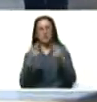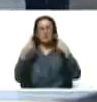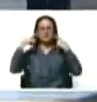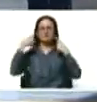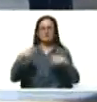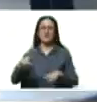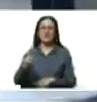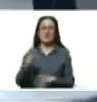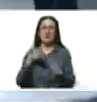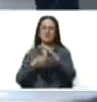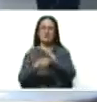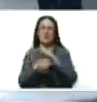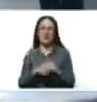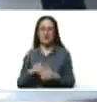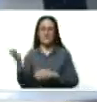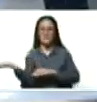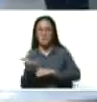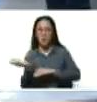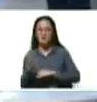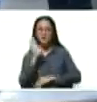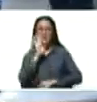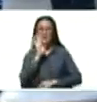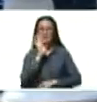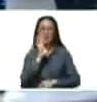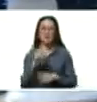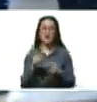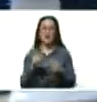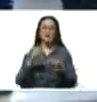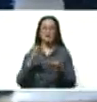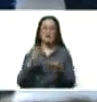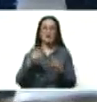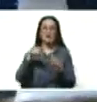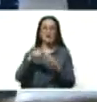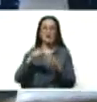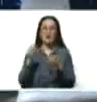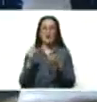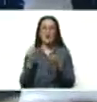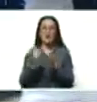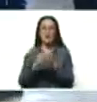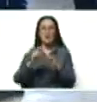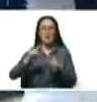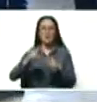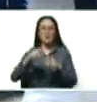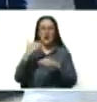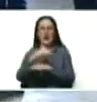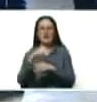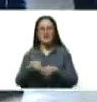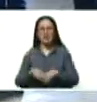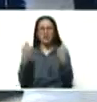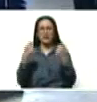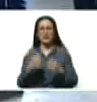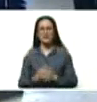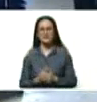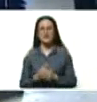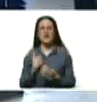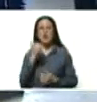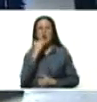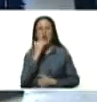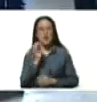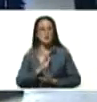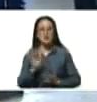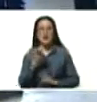entrada. Monte, basura, hueco, eso no puede ser. Ya le he hecho el reclamo al equipo de gobierno.